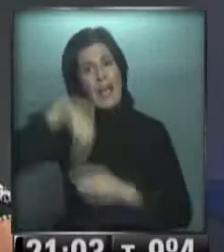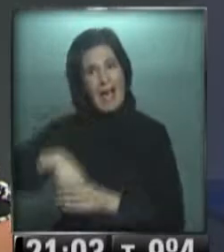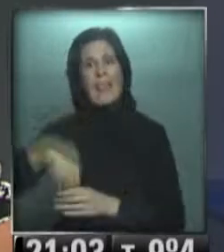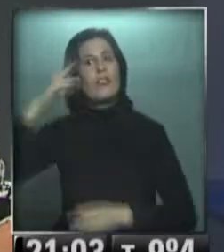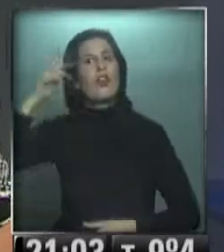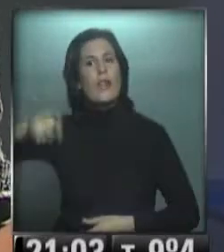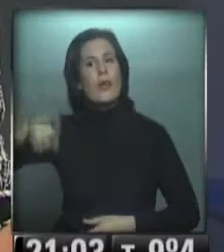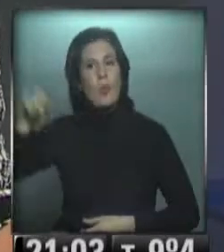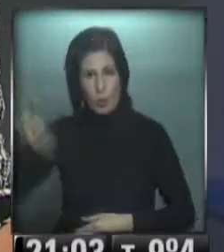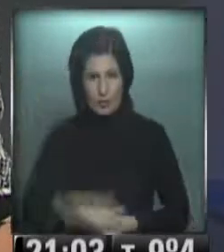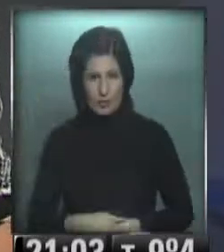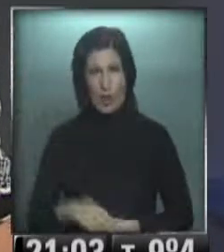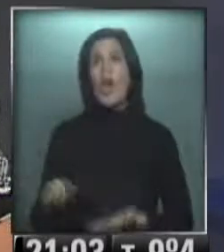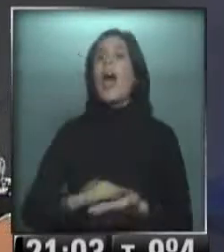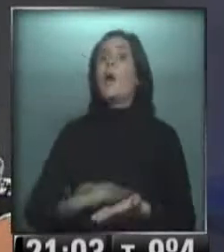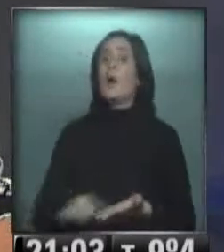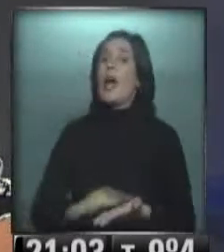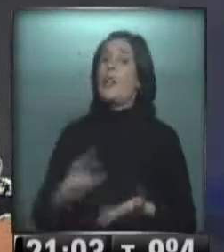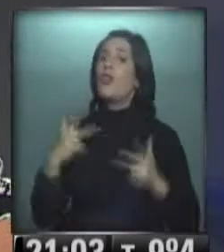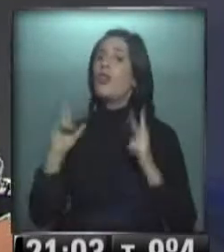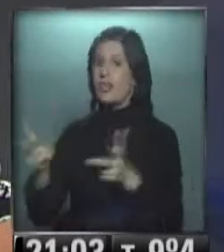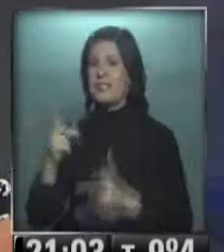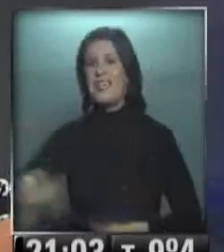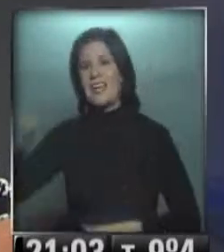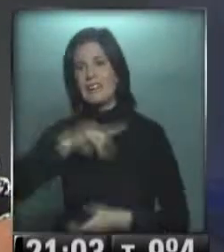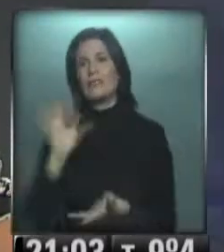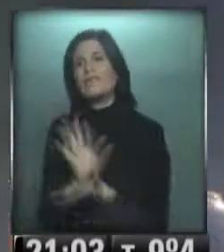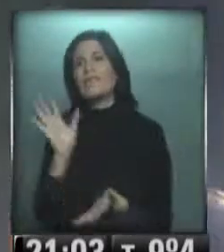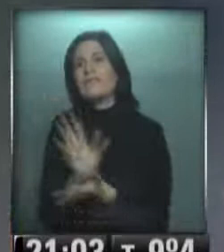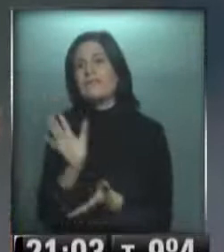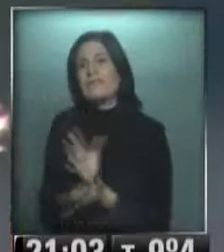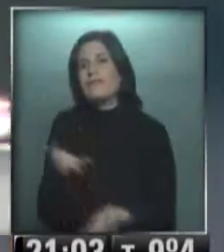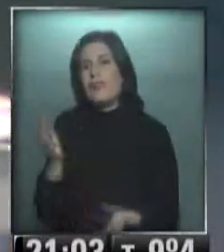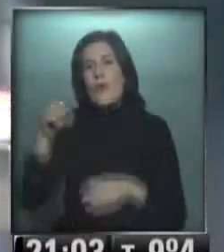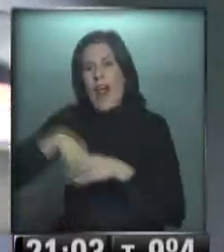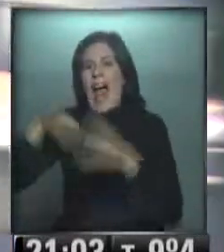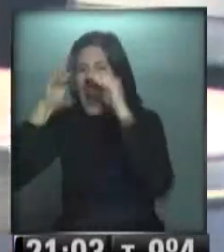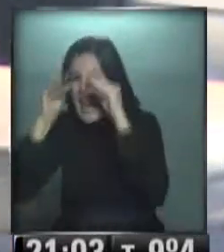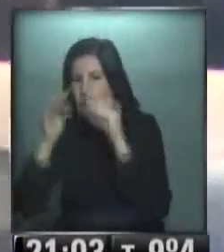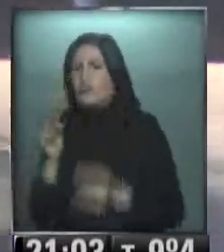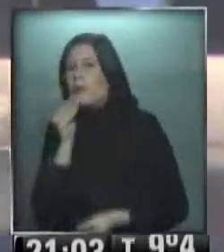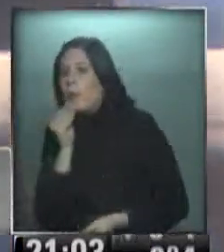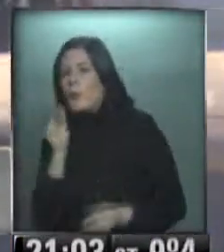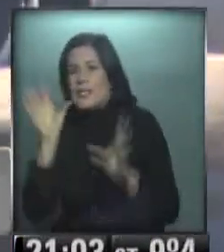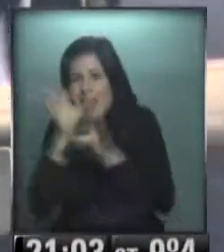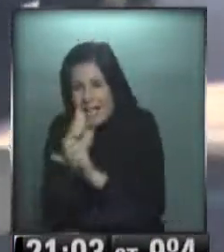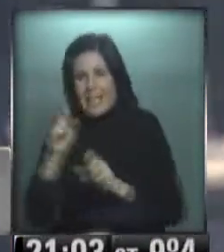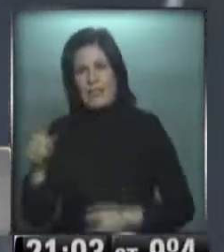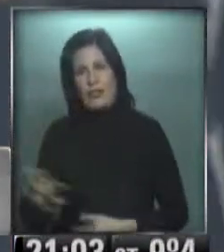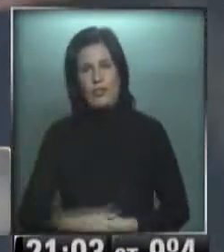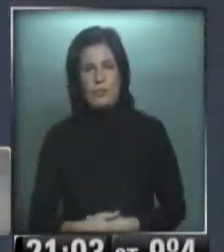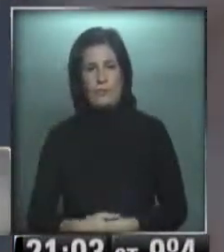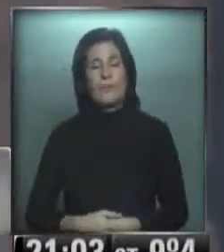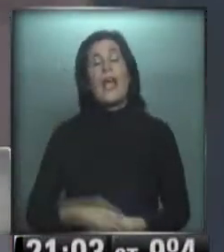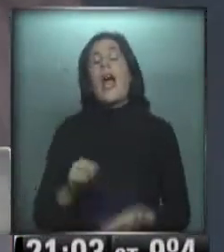hablaron de una decisión jurídica tomada entre gallos y media noche los abogados del vicepresidente apelarán la semana